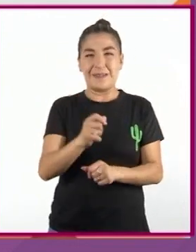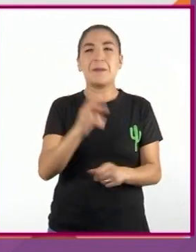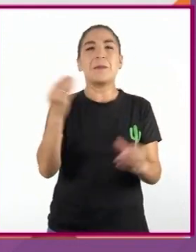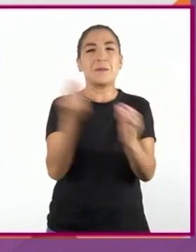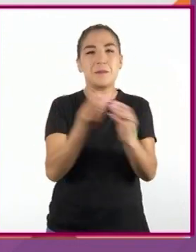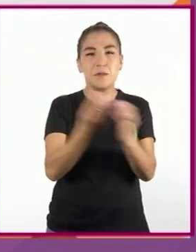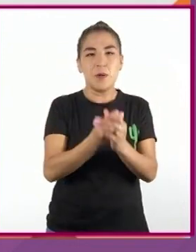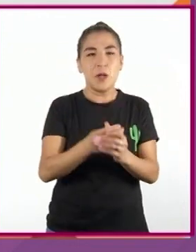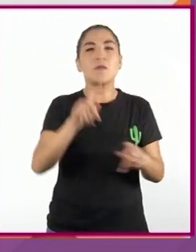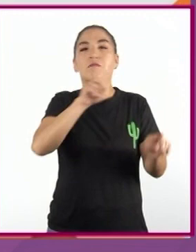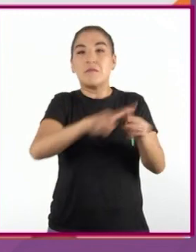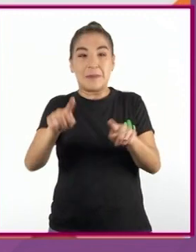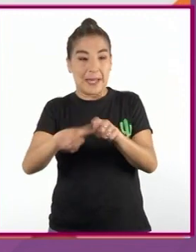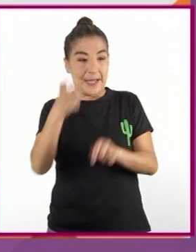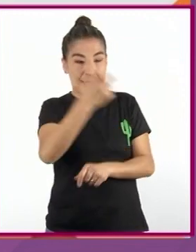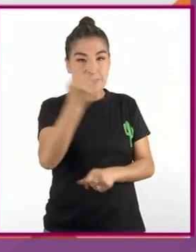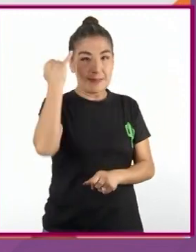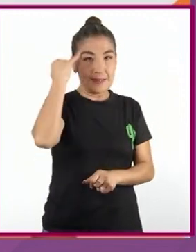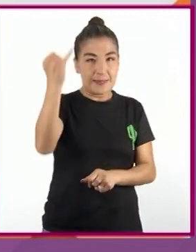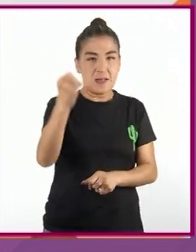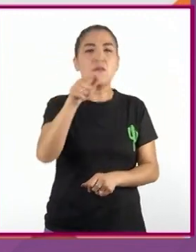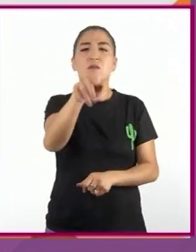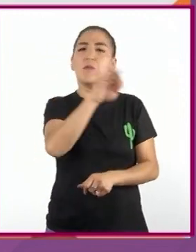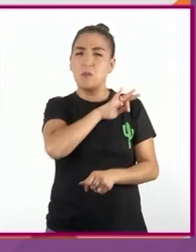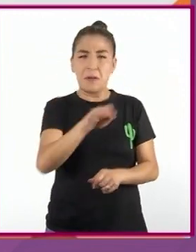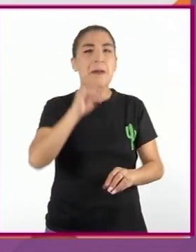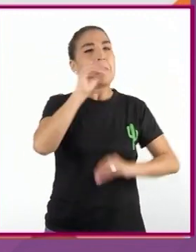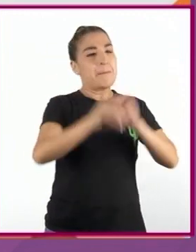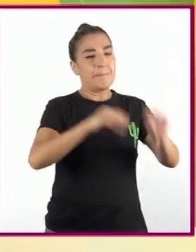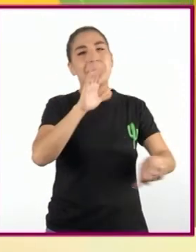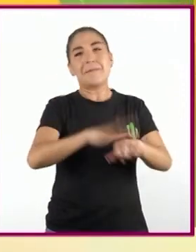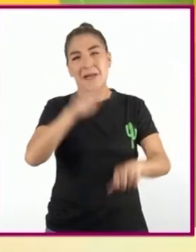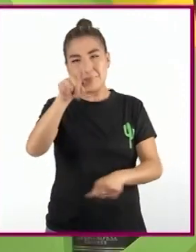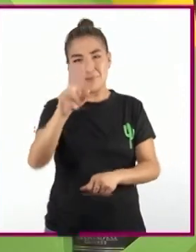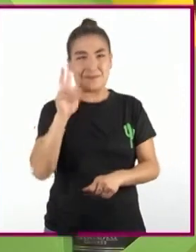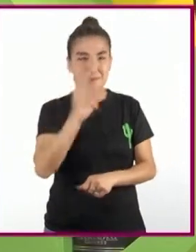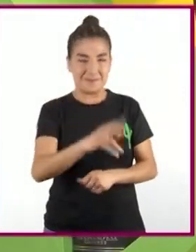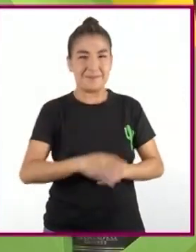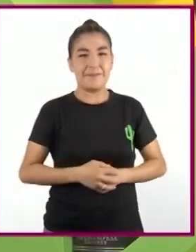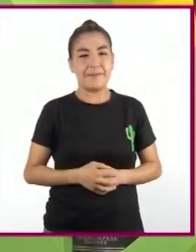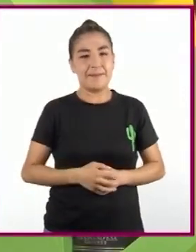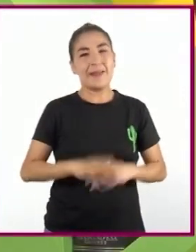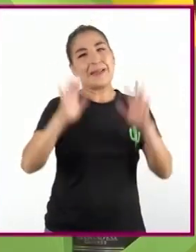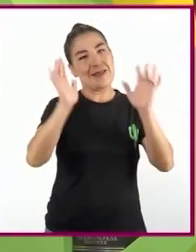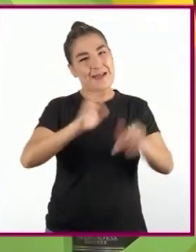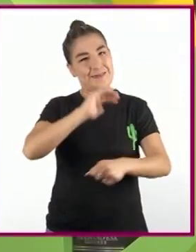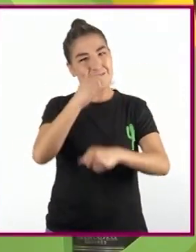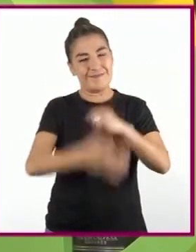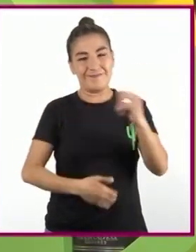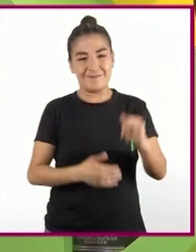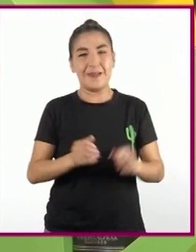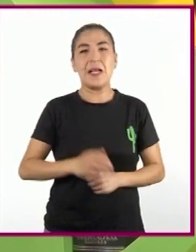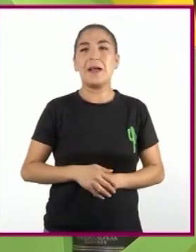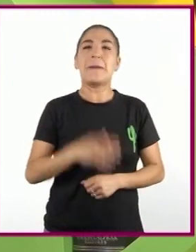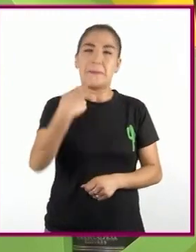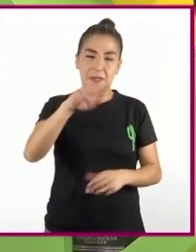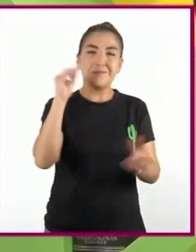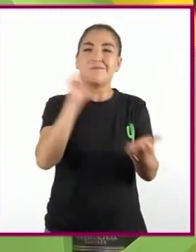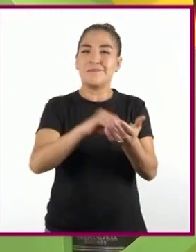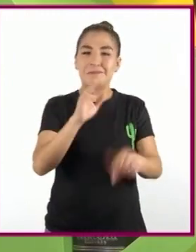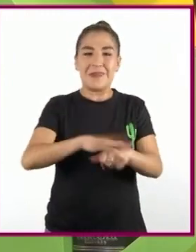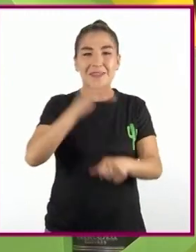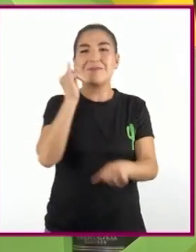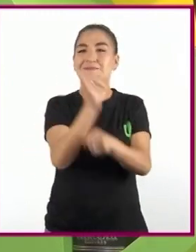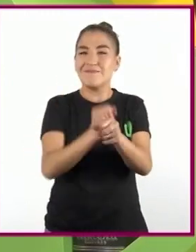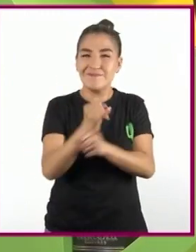estas ideas principales, ustedes pueden desarrollar más. Listo, terminamos, pero aún nos queda mucho por